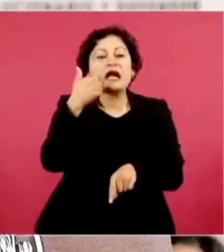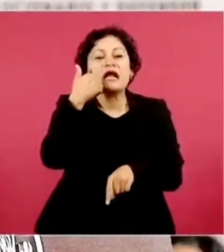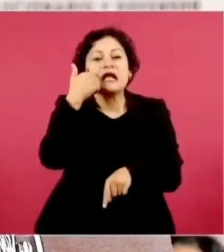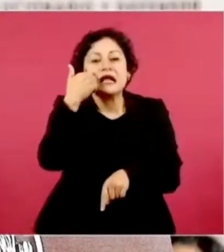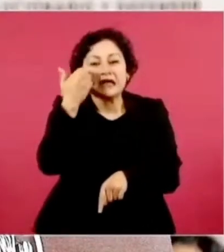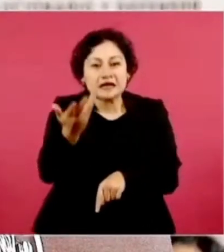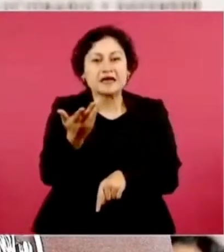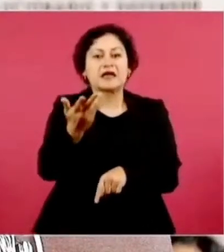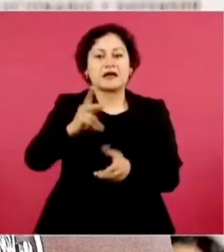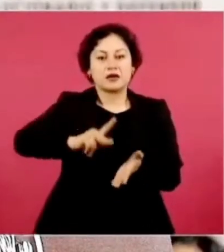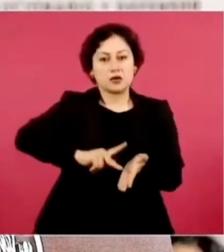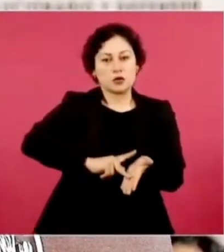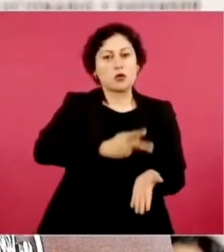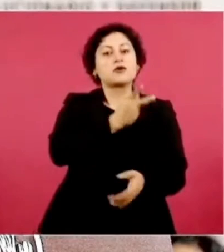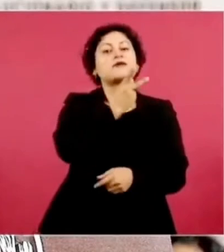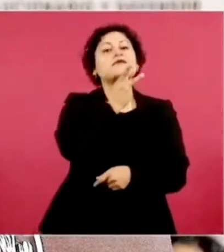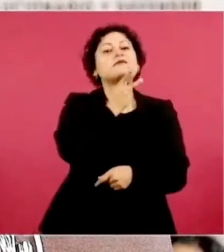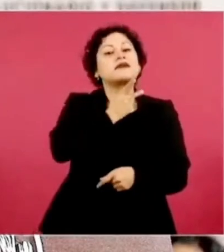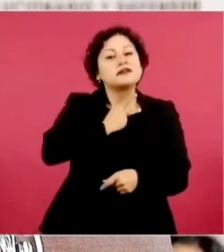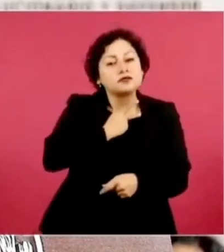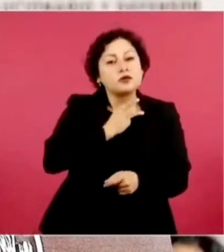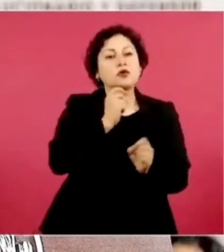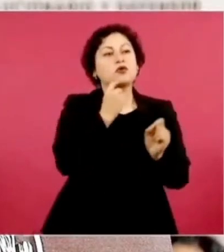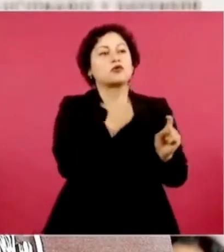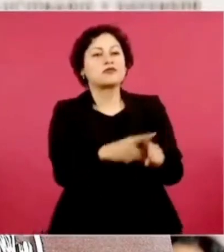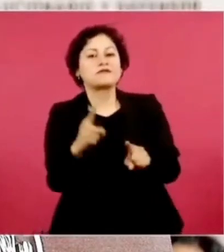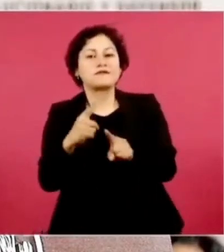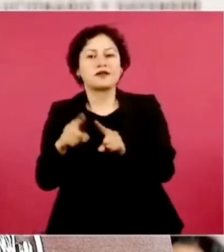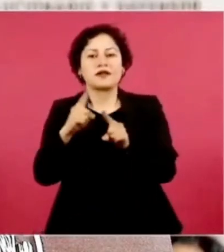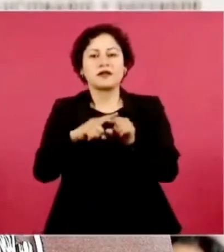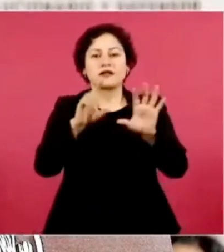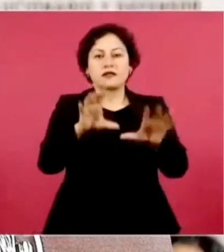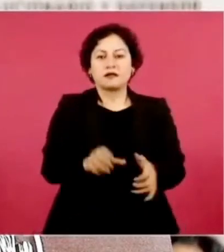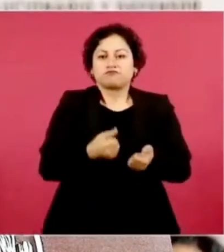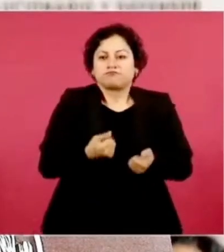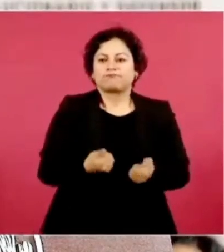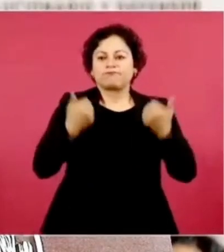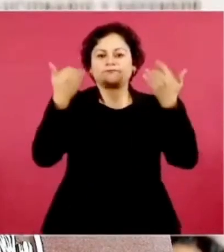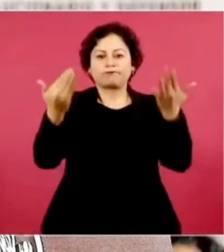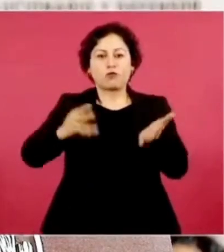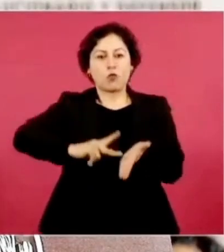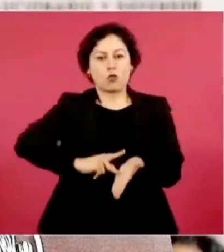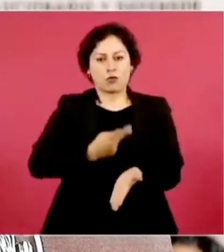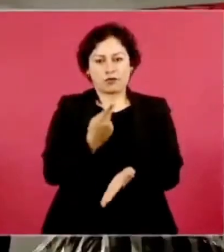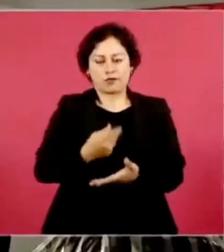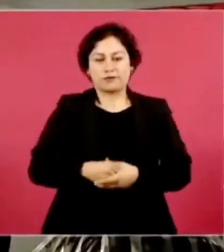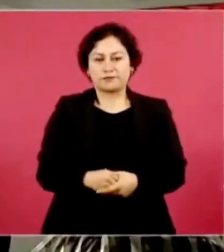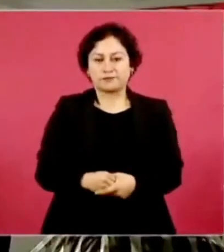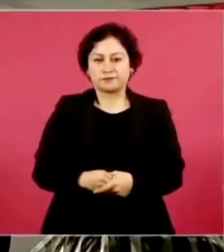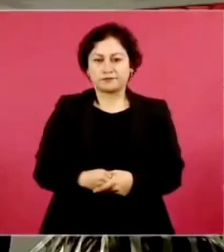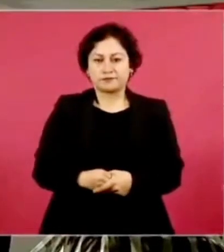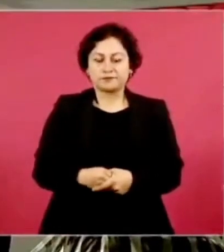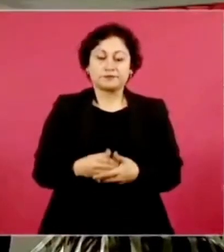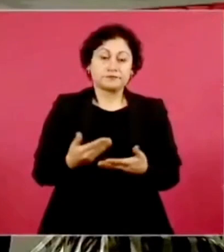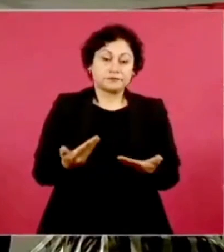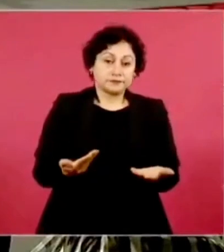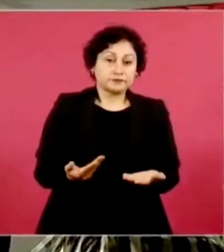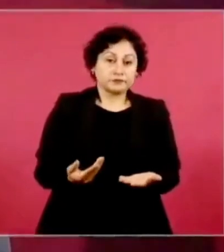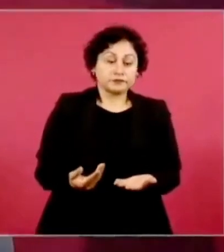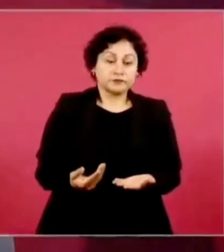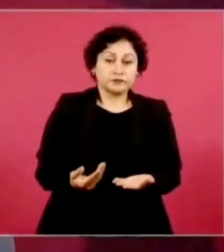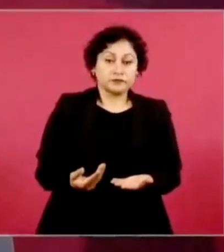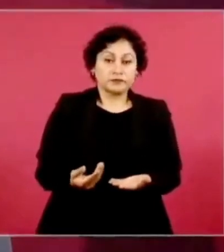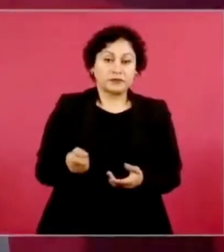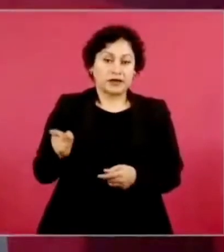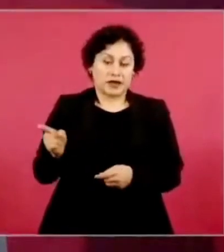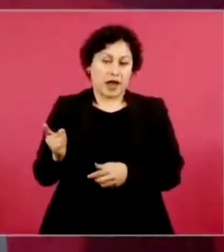nuevo el petróleo y nuestros recursos a los inversionistas extranjeros. Solo un traidor, concluye